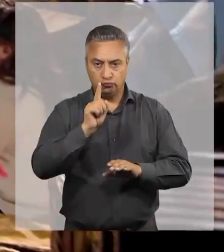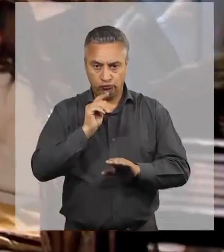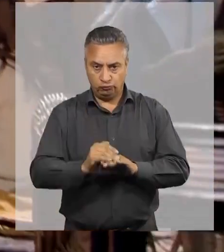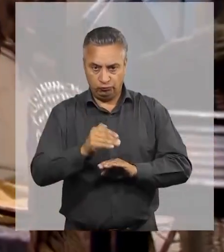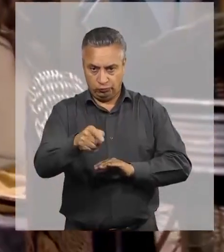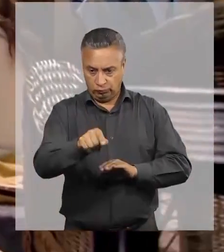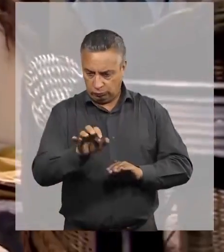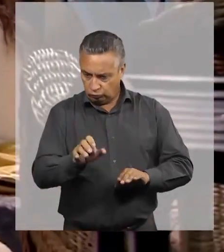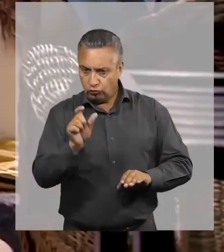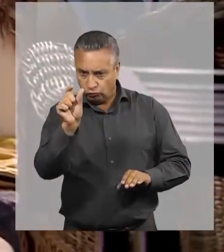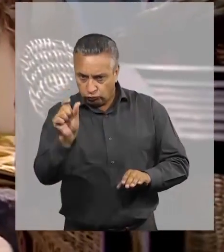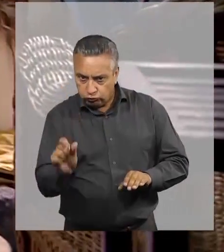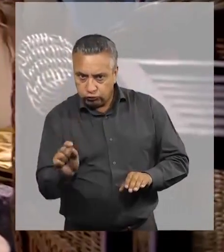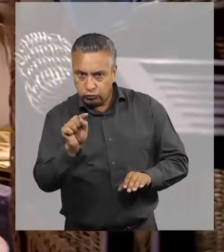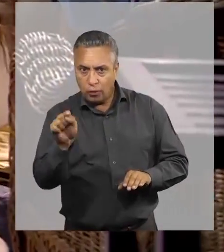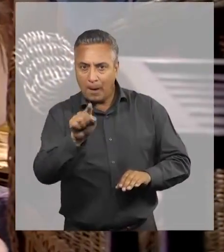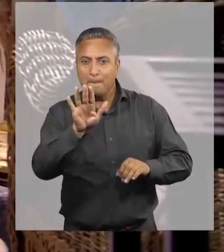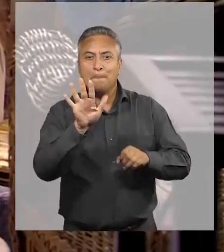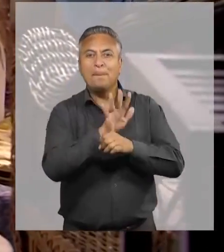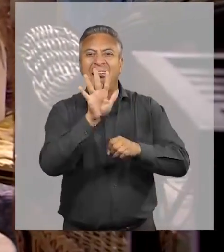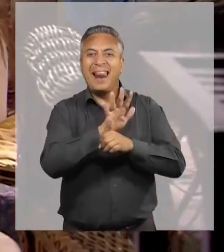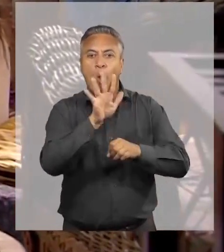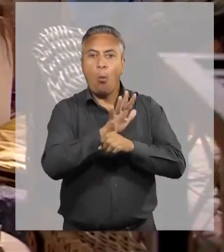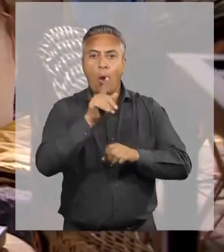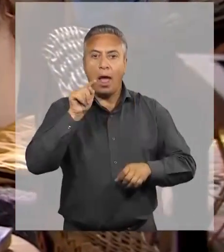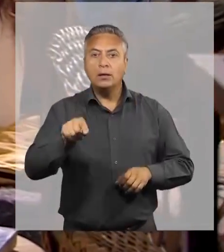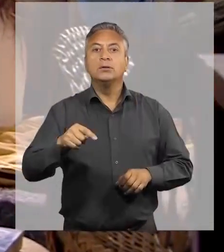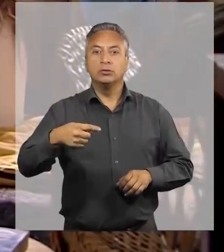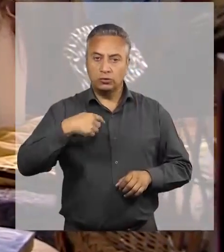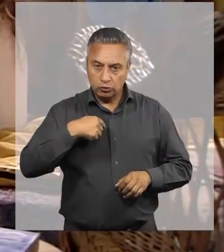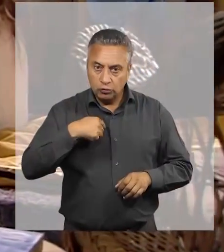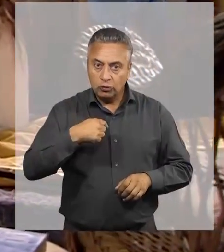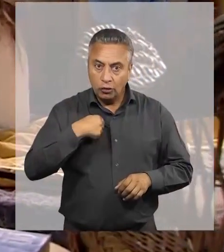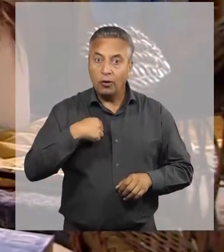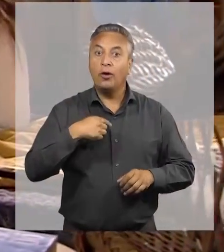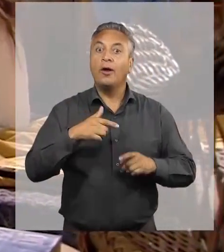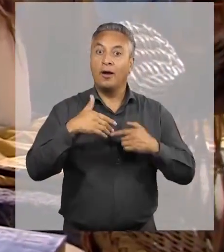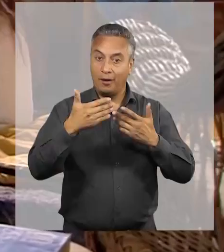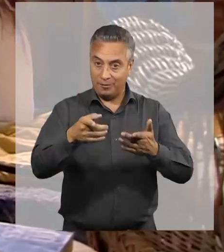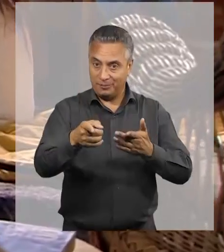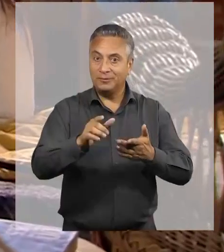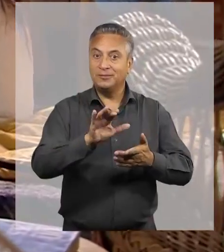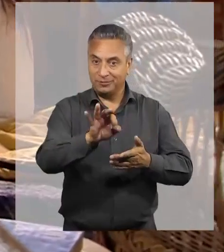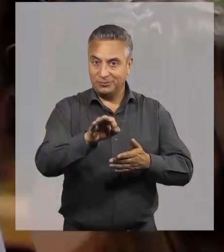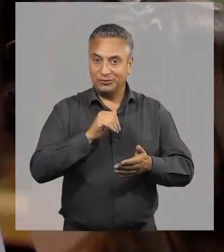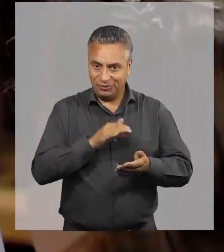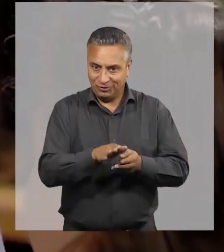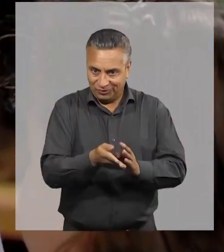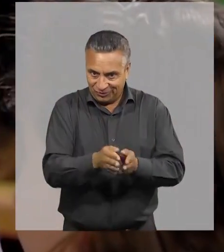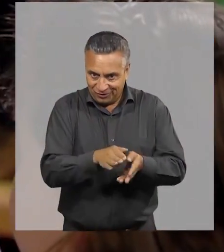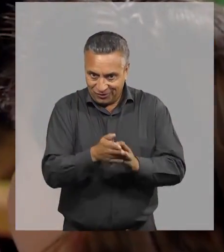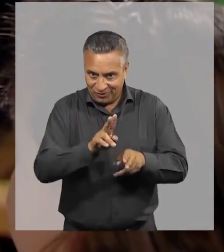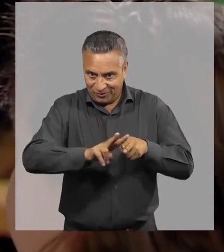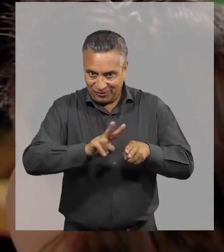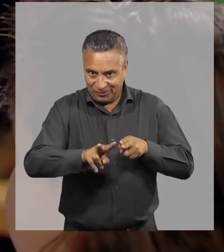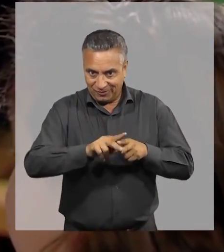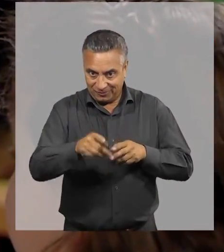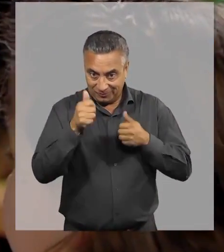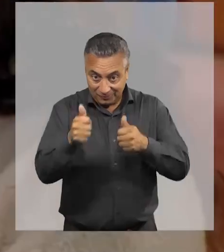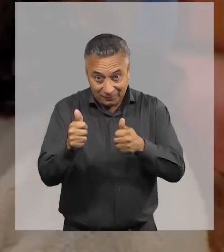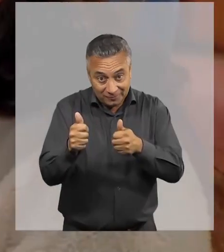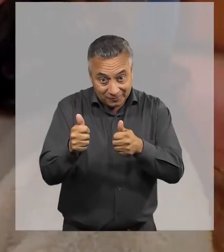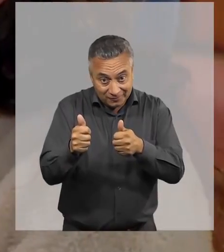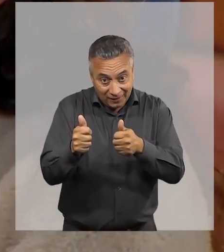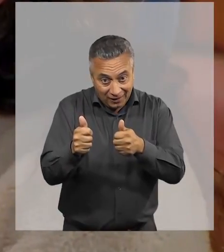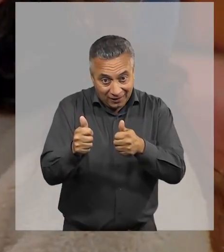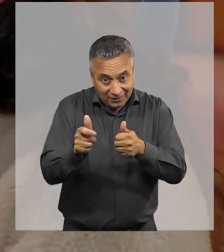está aquí en el escritorio, en una carpeta que dice películas, y yo te voy a ir a preparar la tortilla de acelga, ¿vale?